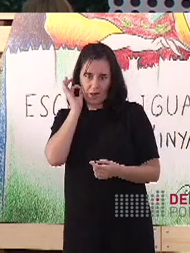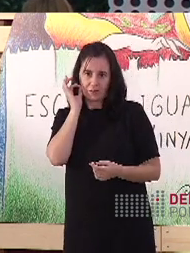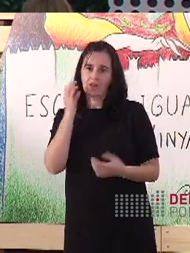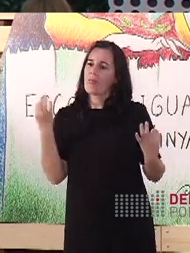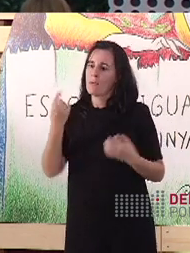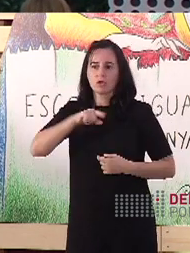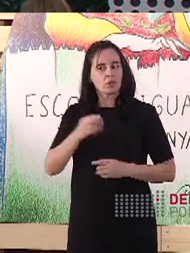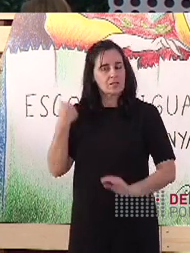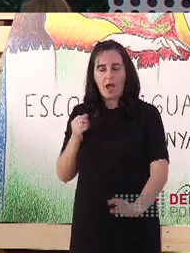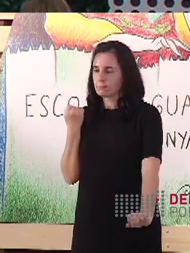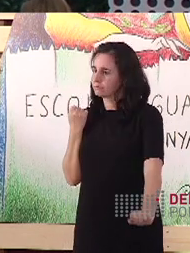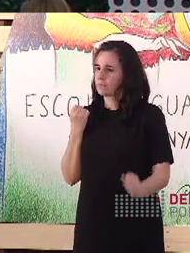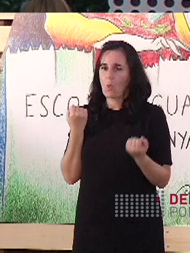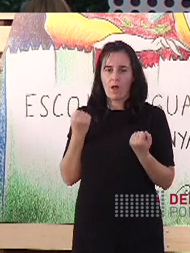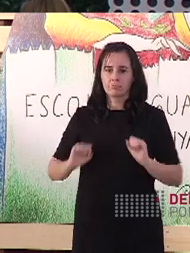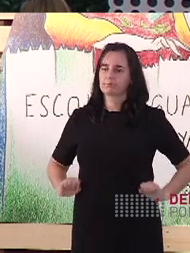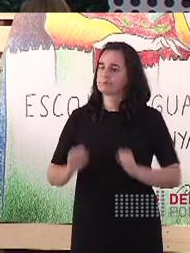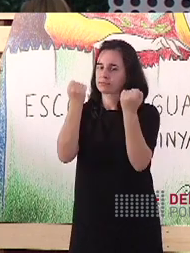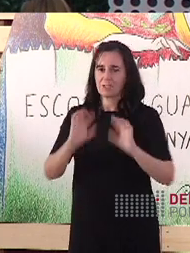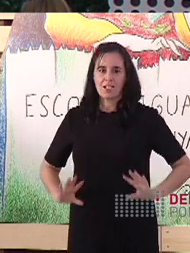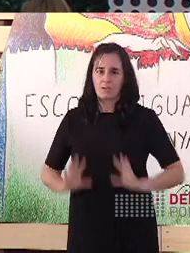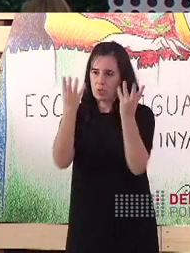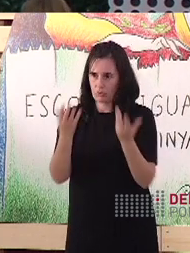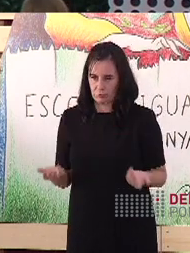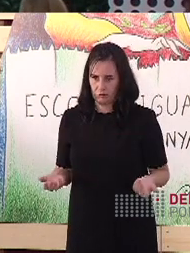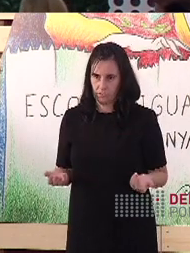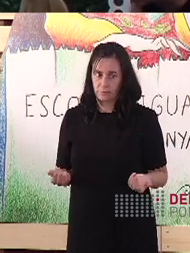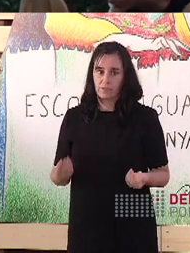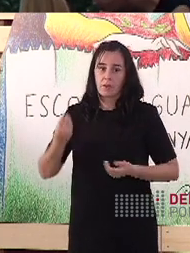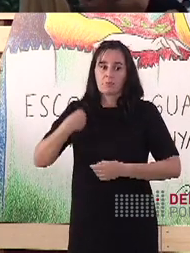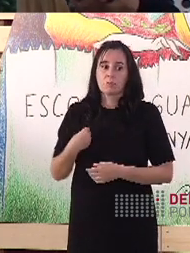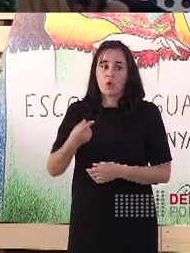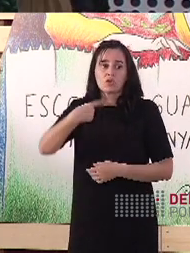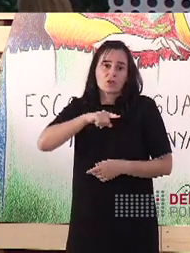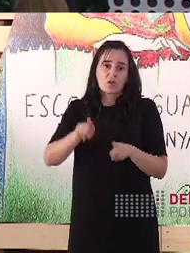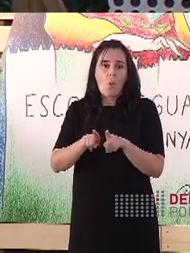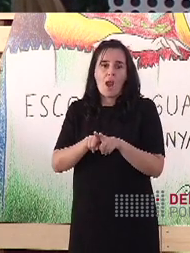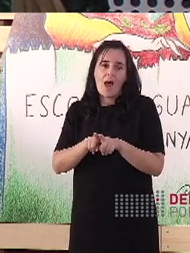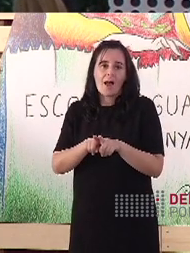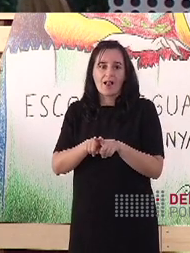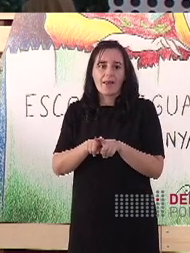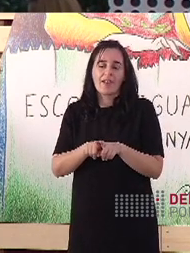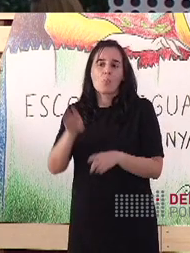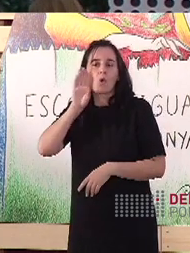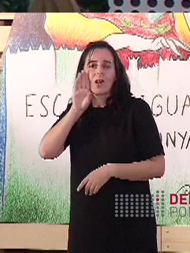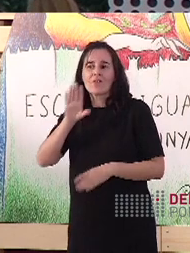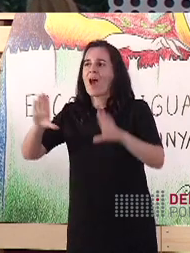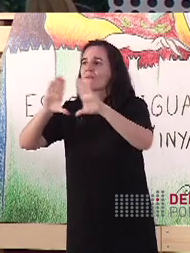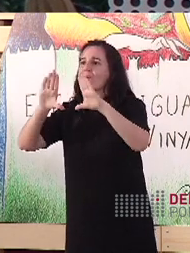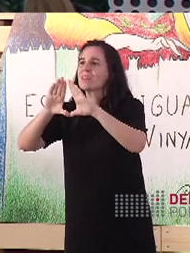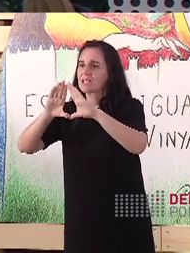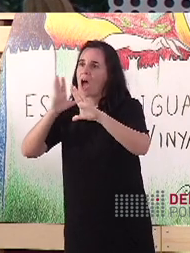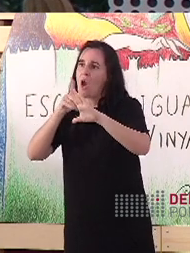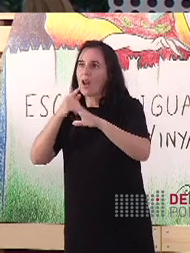en el asunto. No vamos a comprar, como bien dice Esther Torrado, la existencia de una pornografía feminista, porque las mujeres